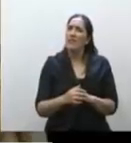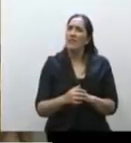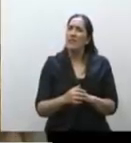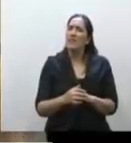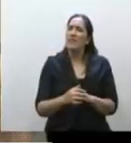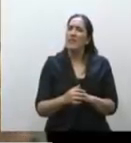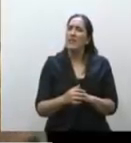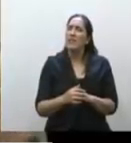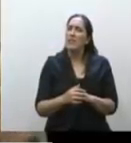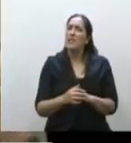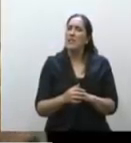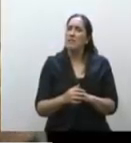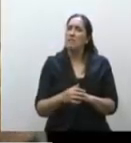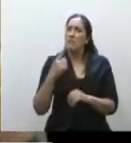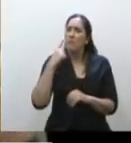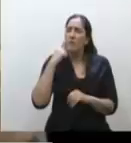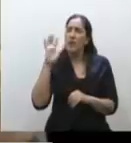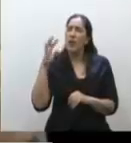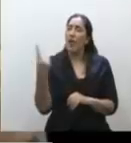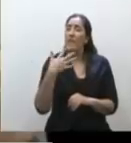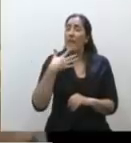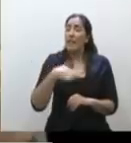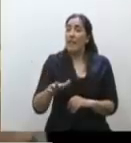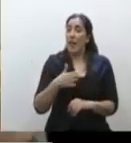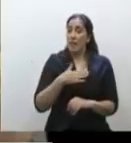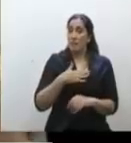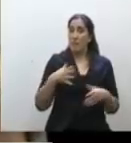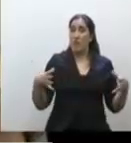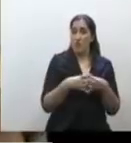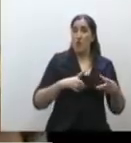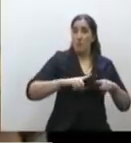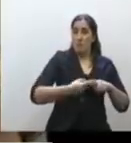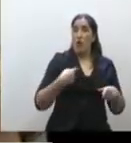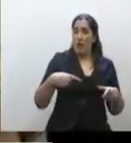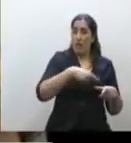y sobre todo también desde mi propio movimiento político,